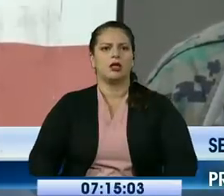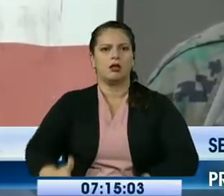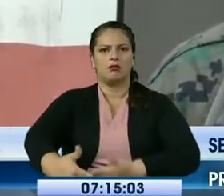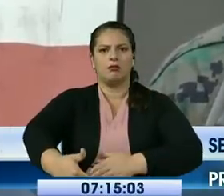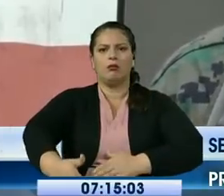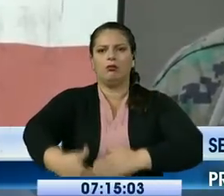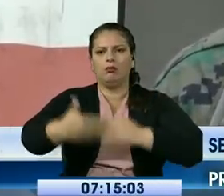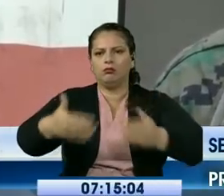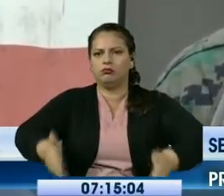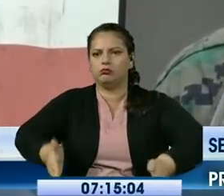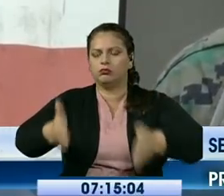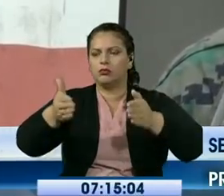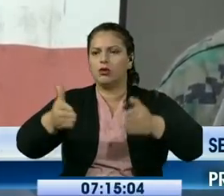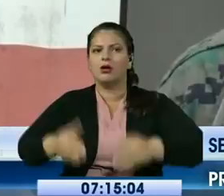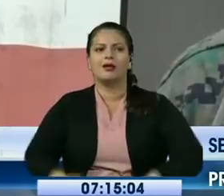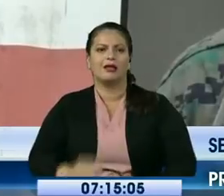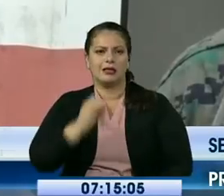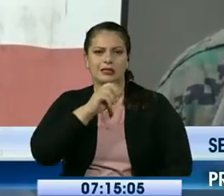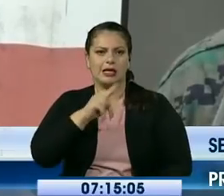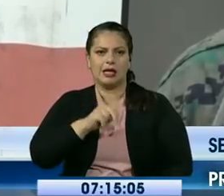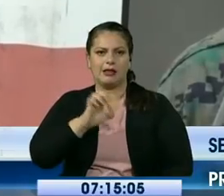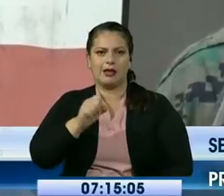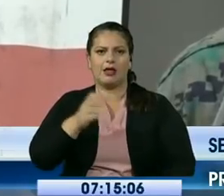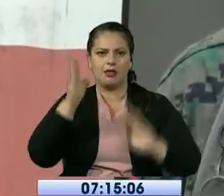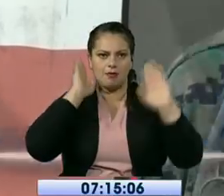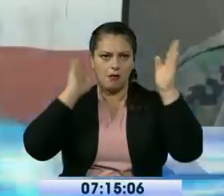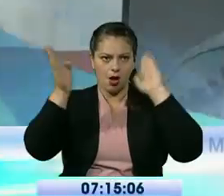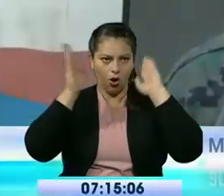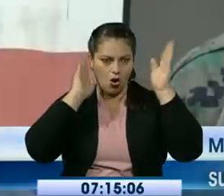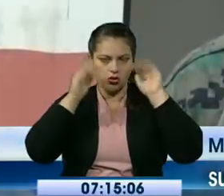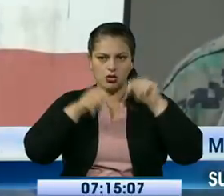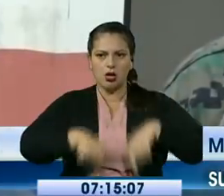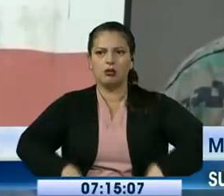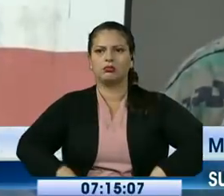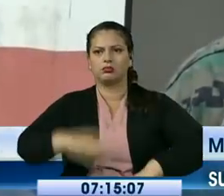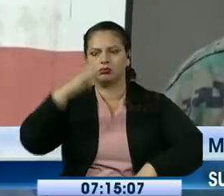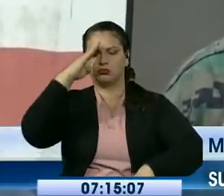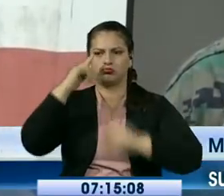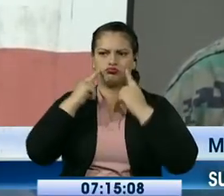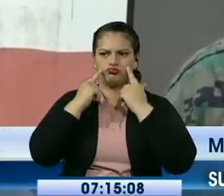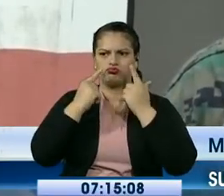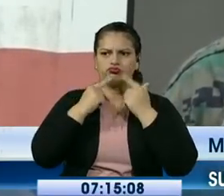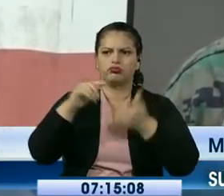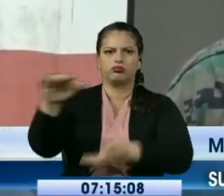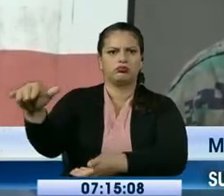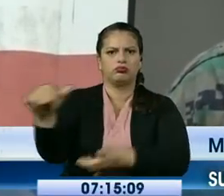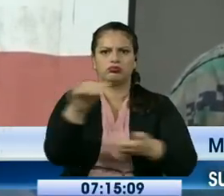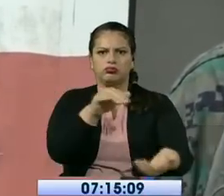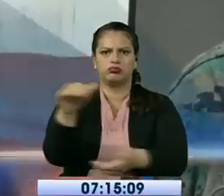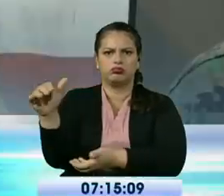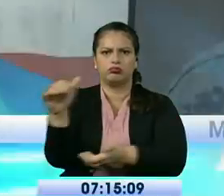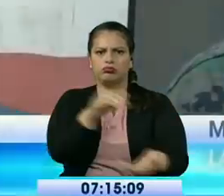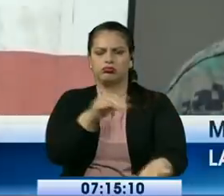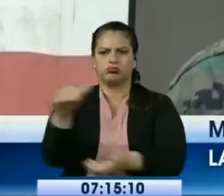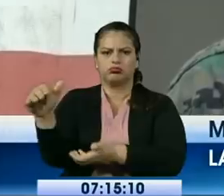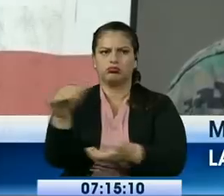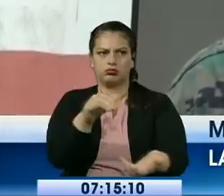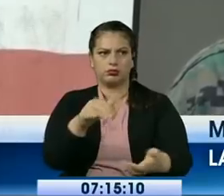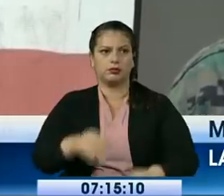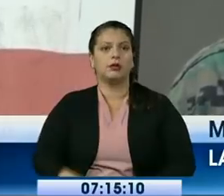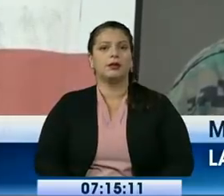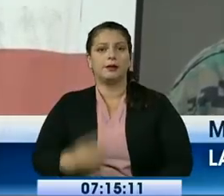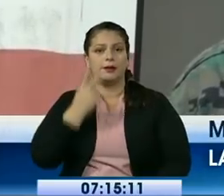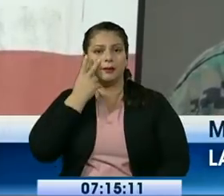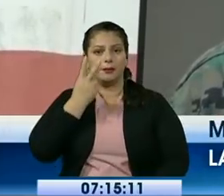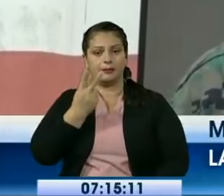las instalaciones del CNE de Babahoyo y respectivamente los miembros de las Fuerzas Armadas que van acompañando